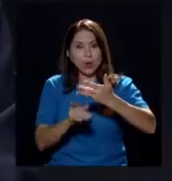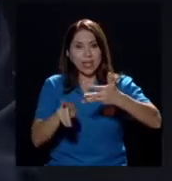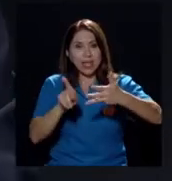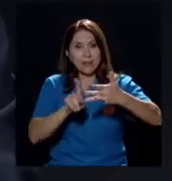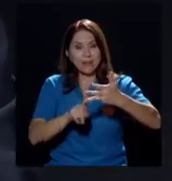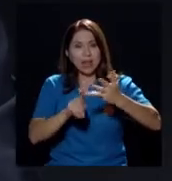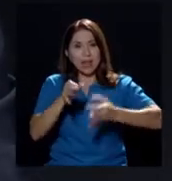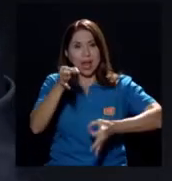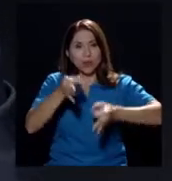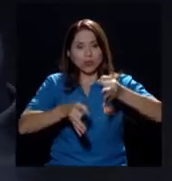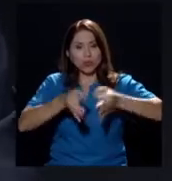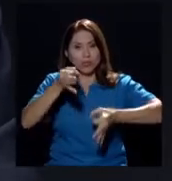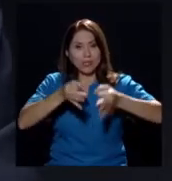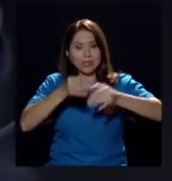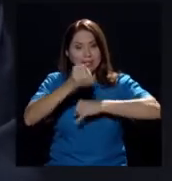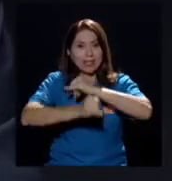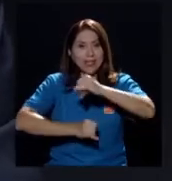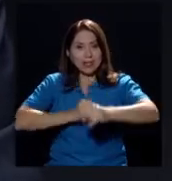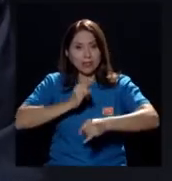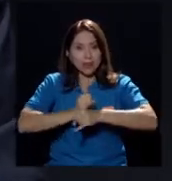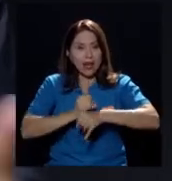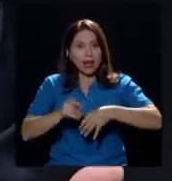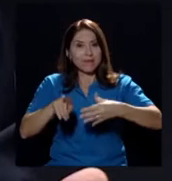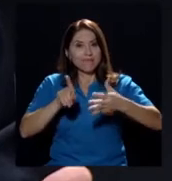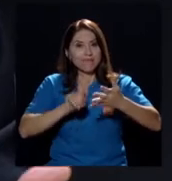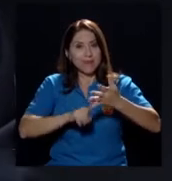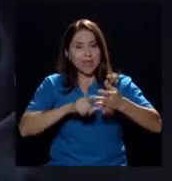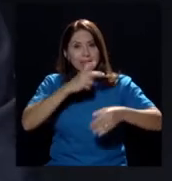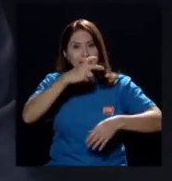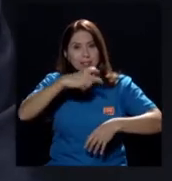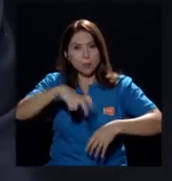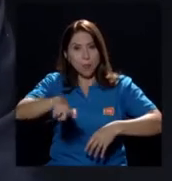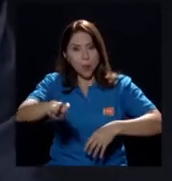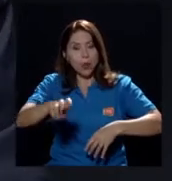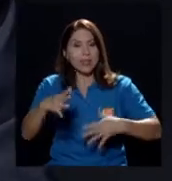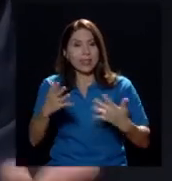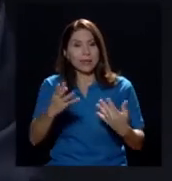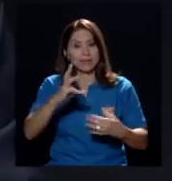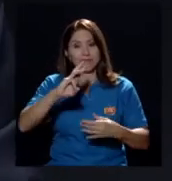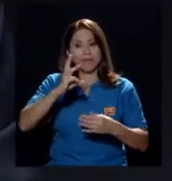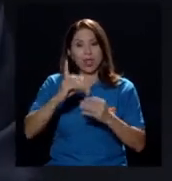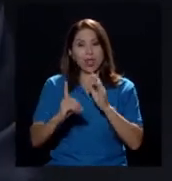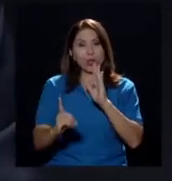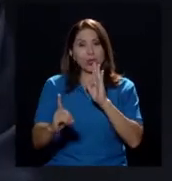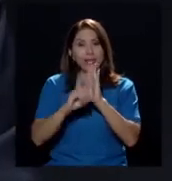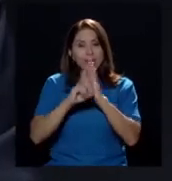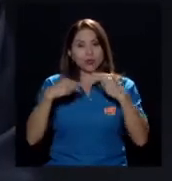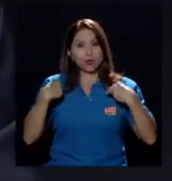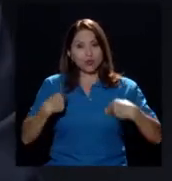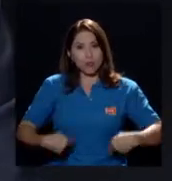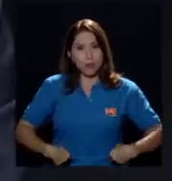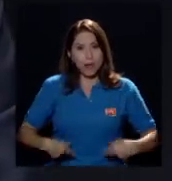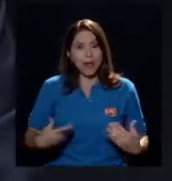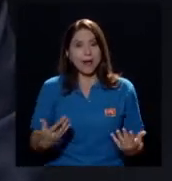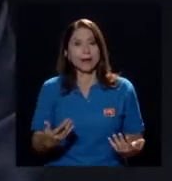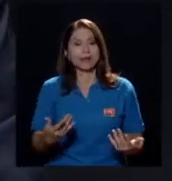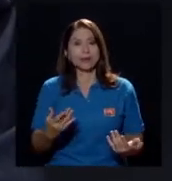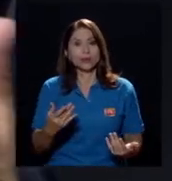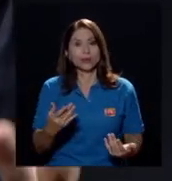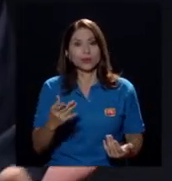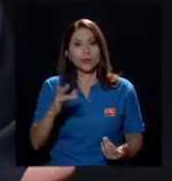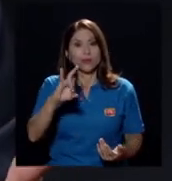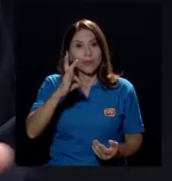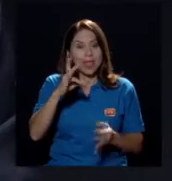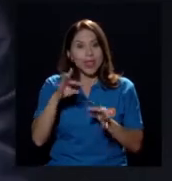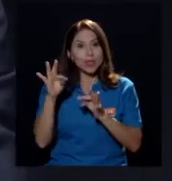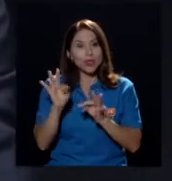justicia internacional el transporte los derechos humanos el